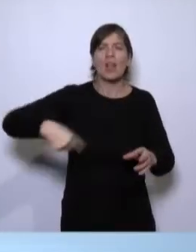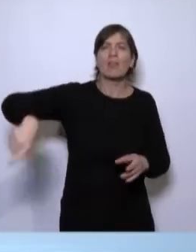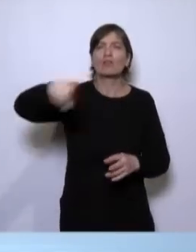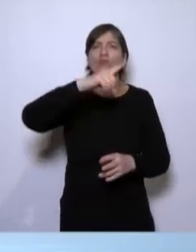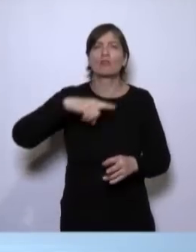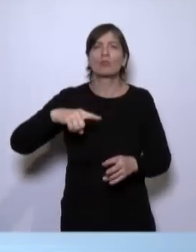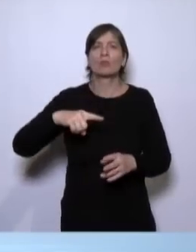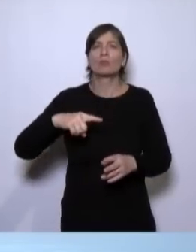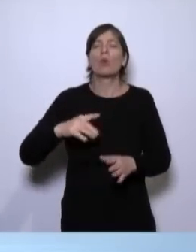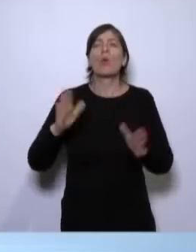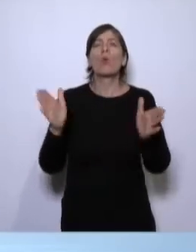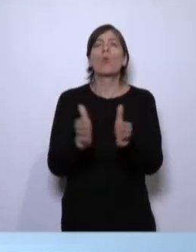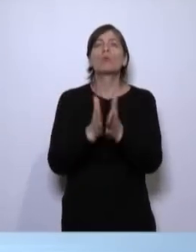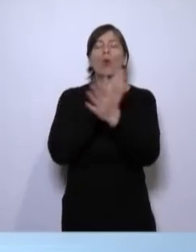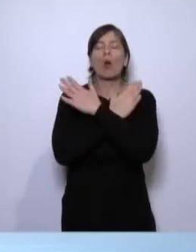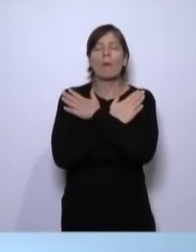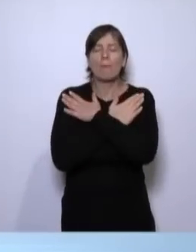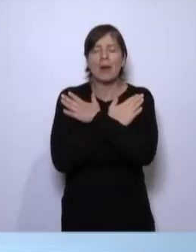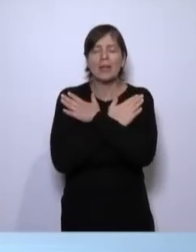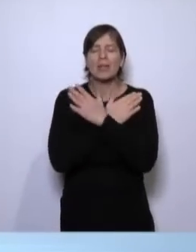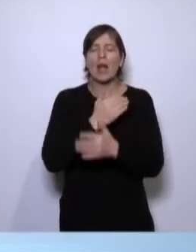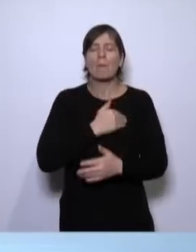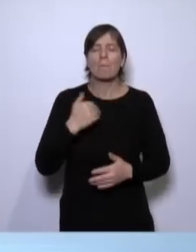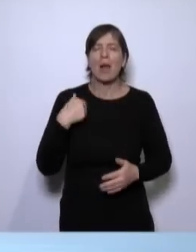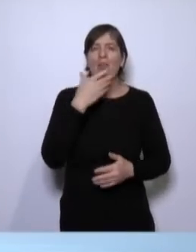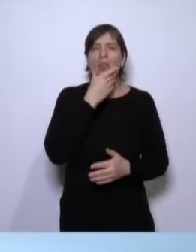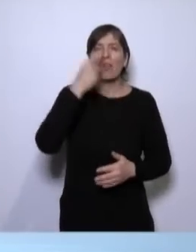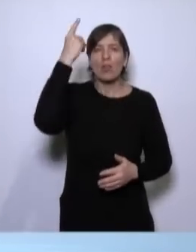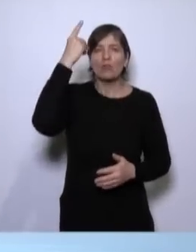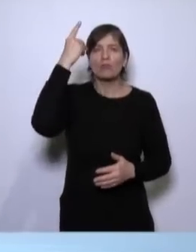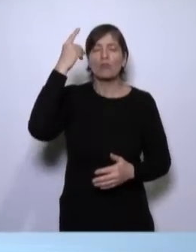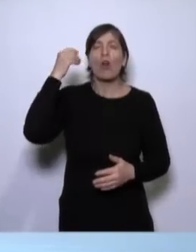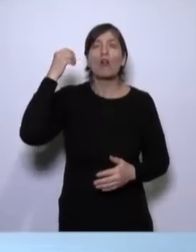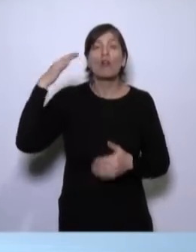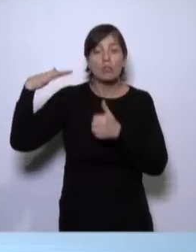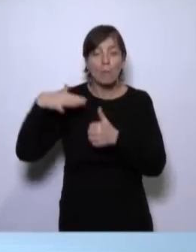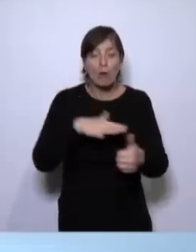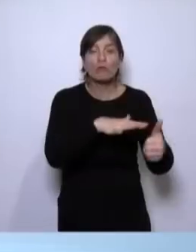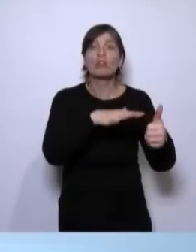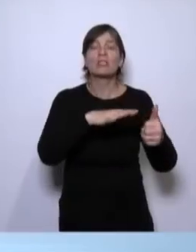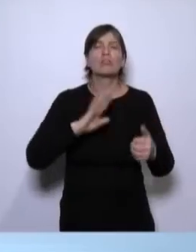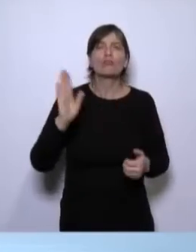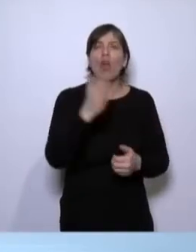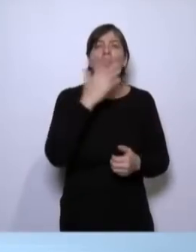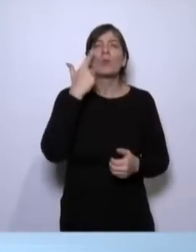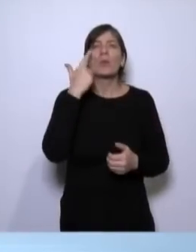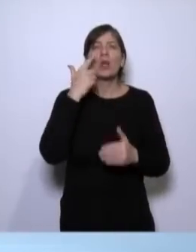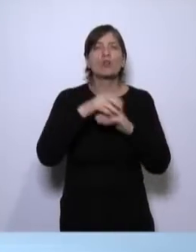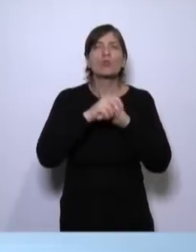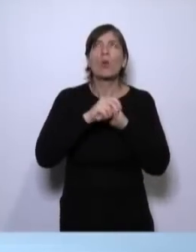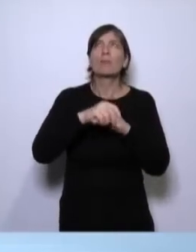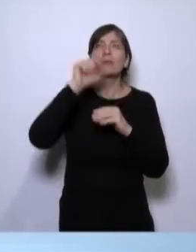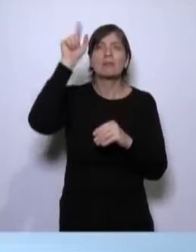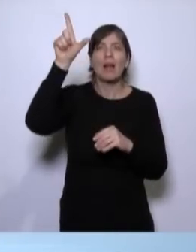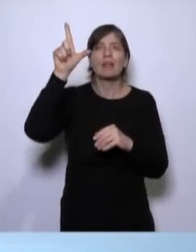nosotros y así con María, la Virgen Madre de Dios, los apóstoles y cuantos vivieron en tu